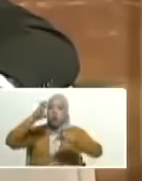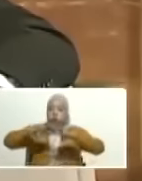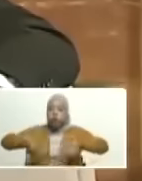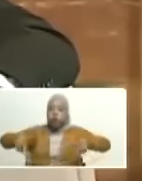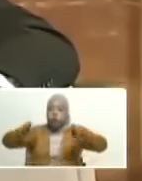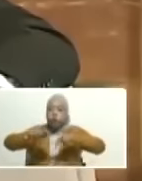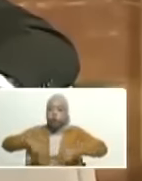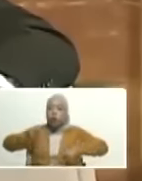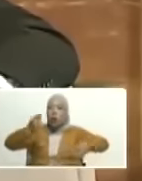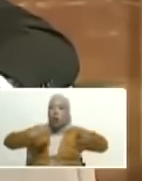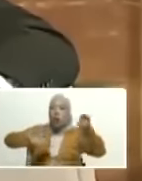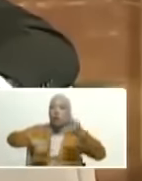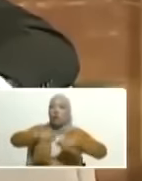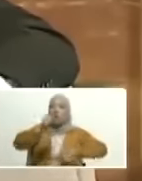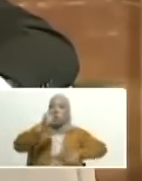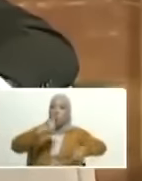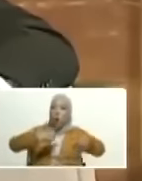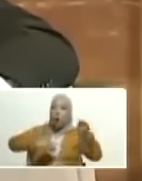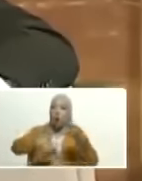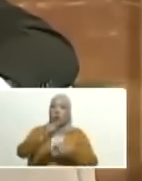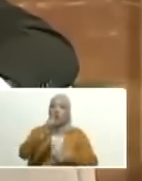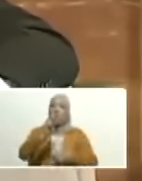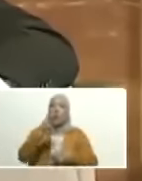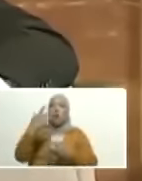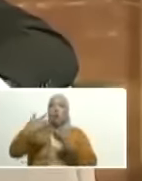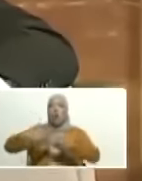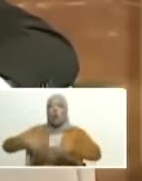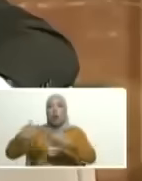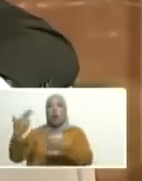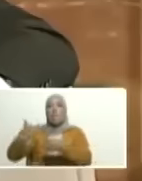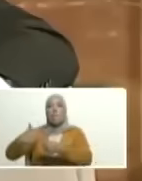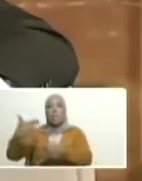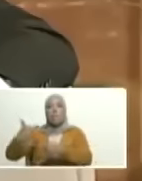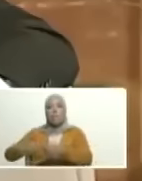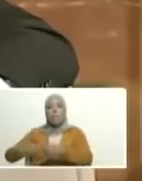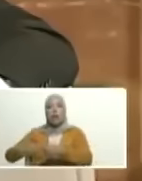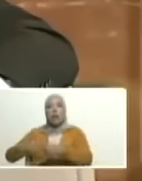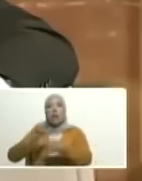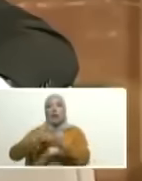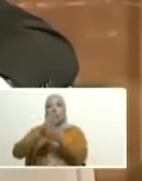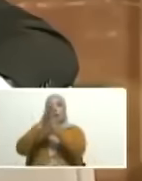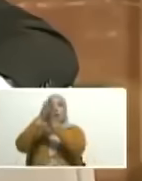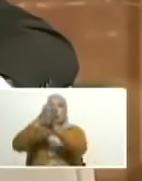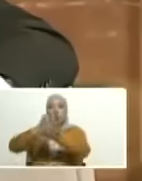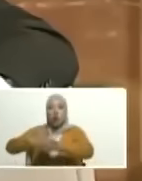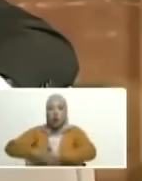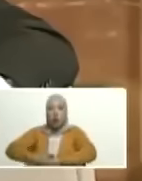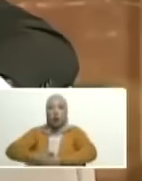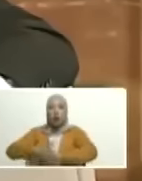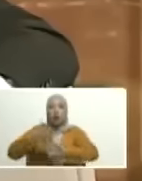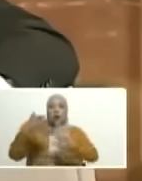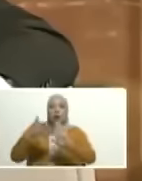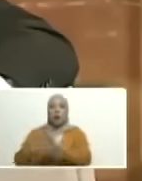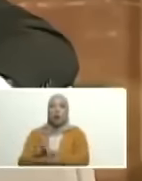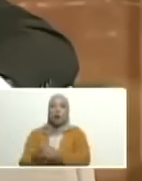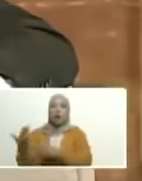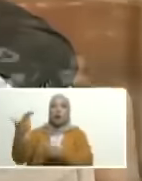la venta, la exportación de petróleo de Venezuela, es decir, se levanta la sanción